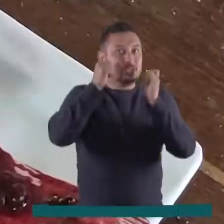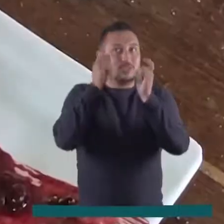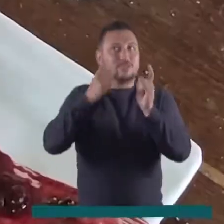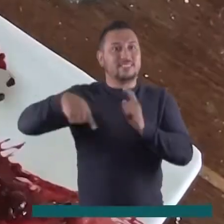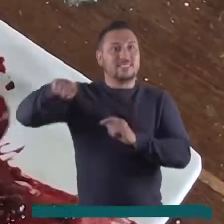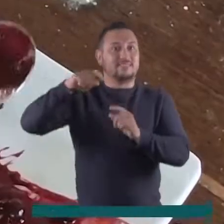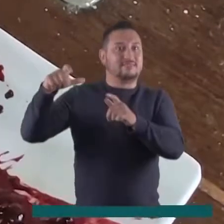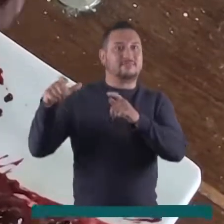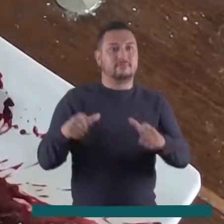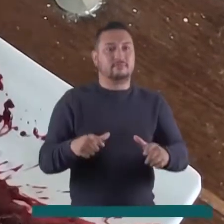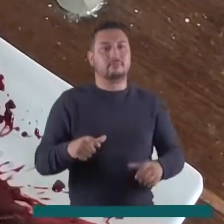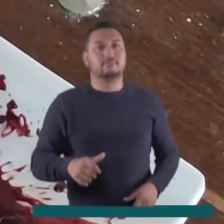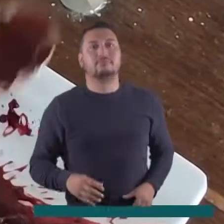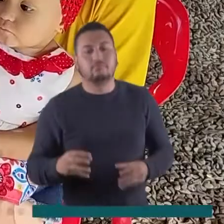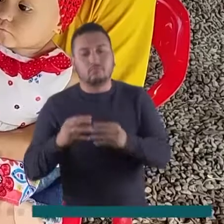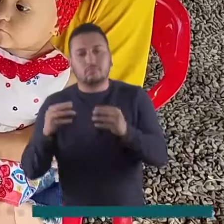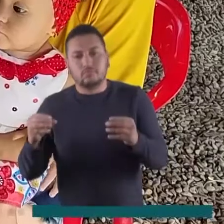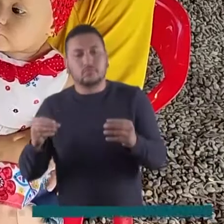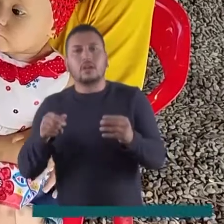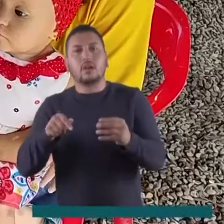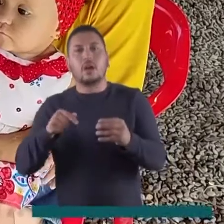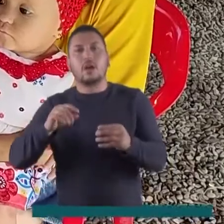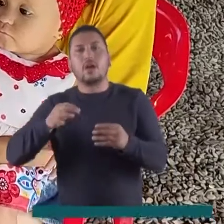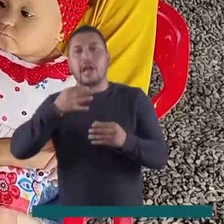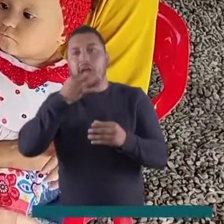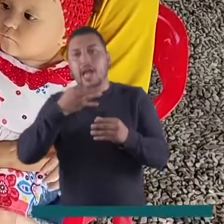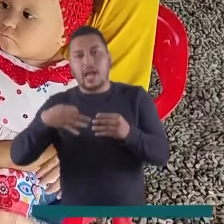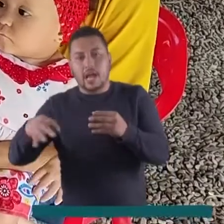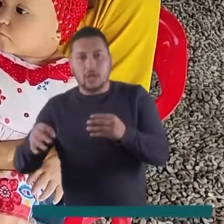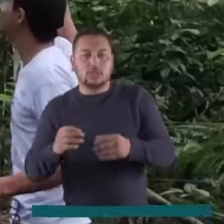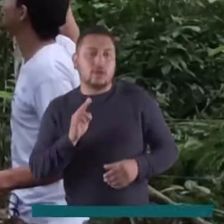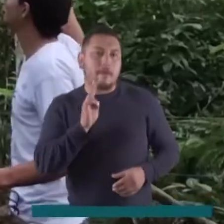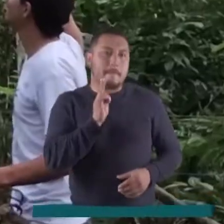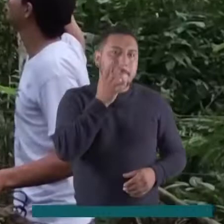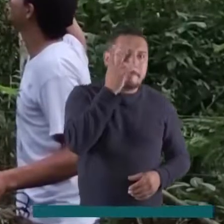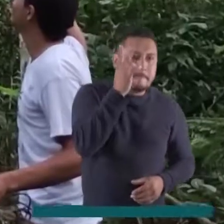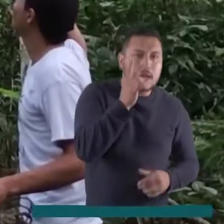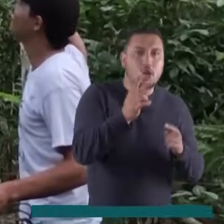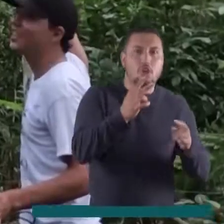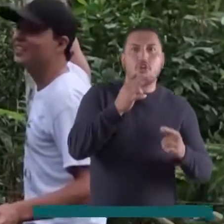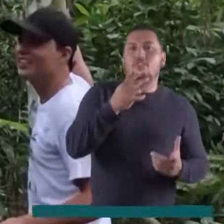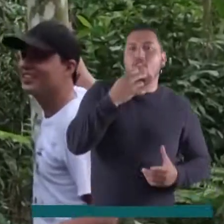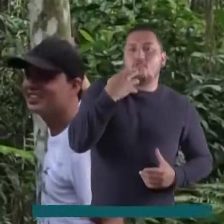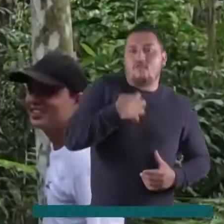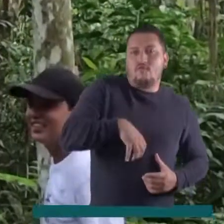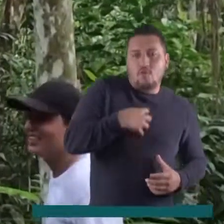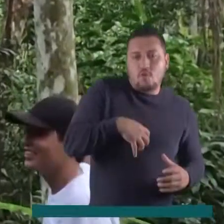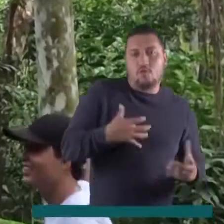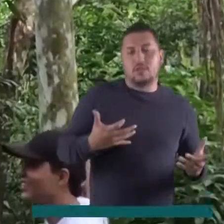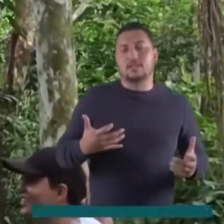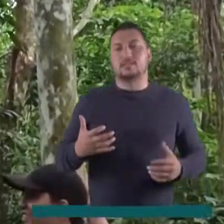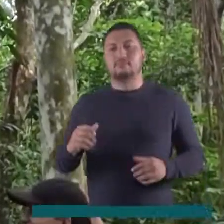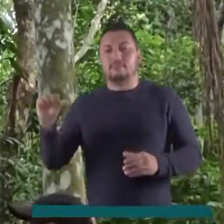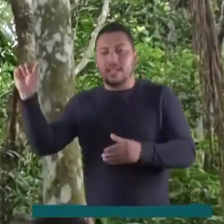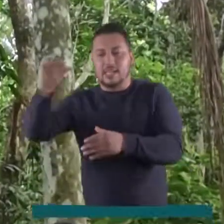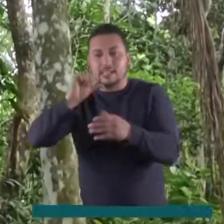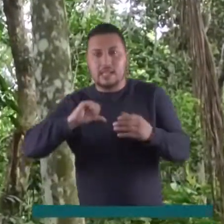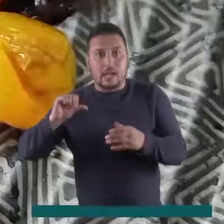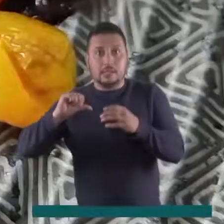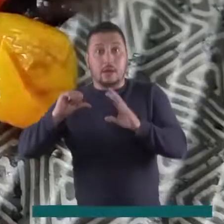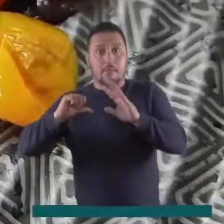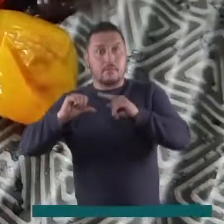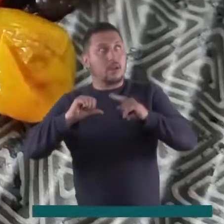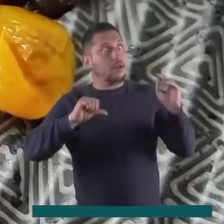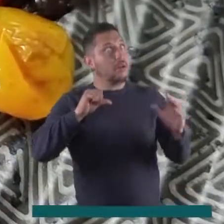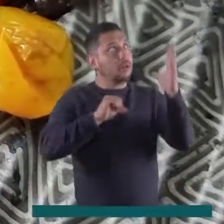visitantes. Palitos enyucados rellenos de queso, trozos de pescado apanados en fariña, vinos de frutos del bosque y salsas con frutos amazónicos son algunas